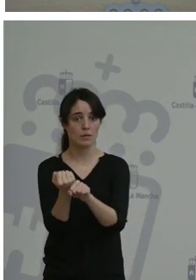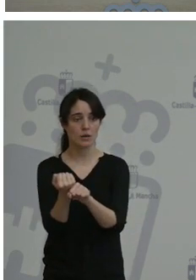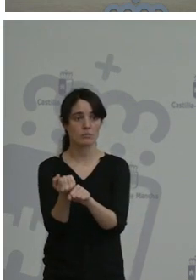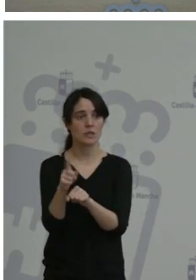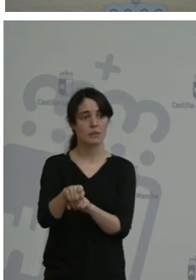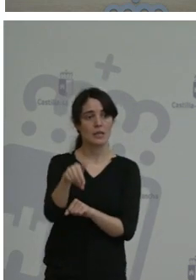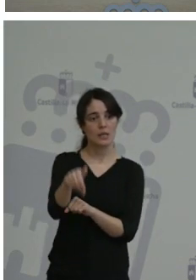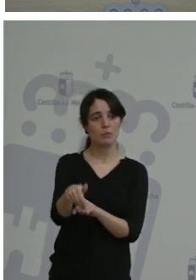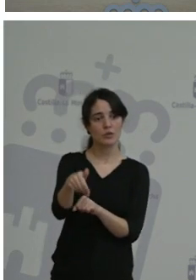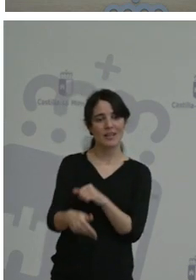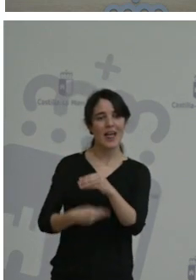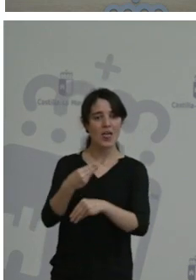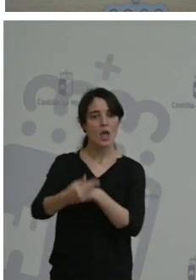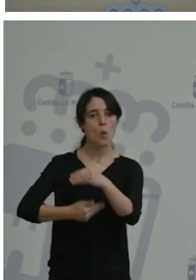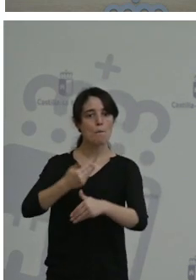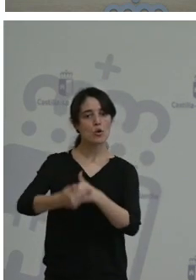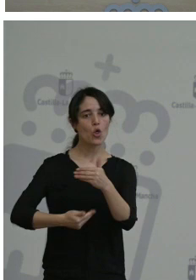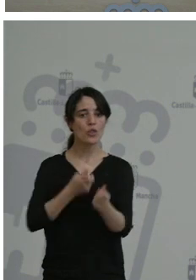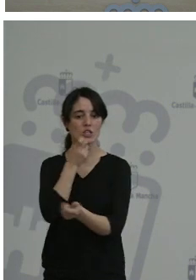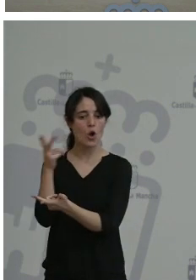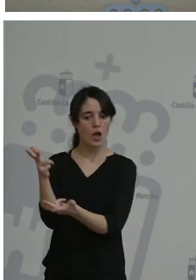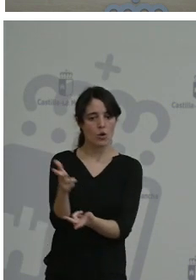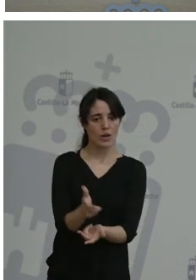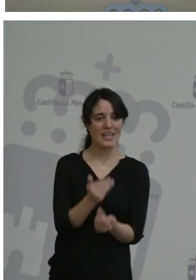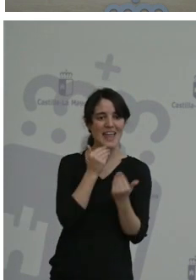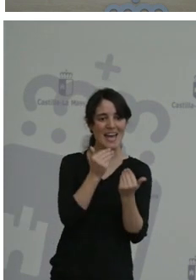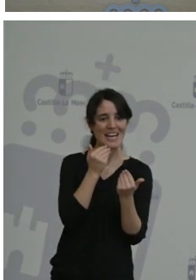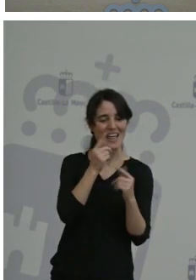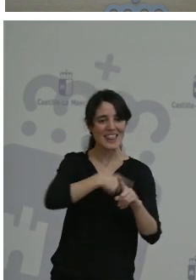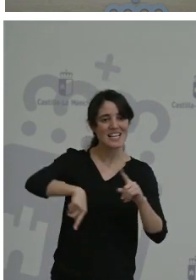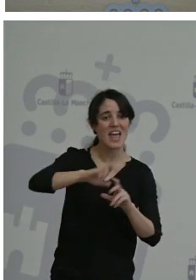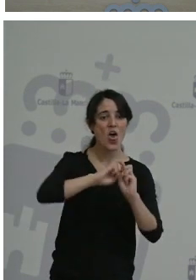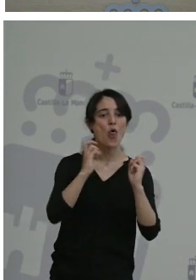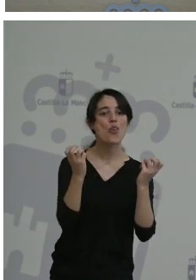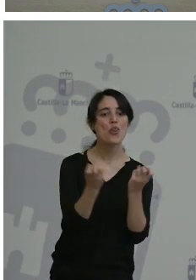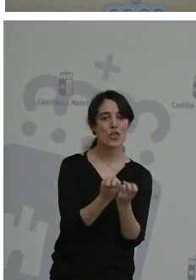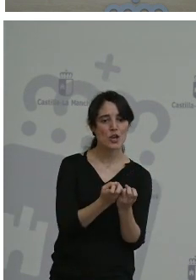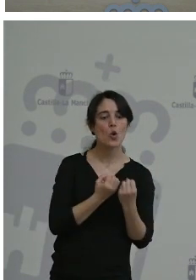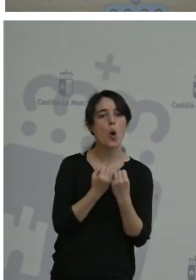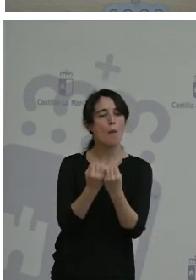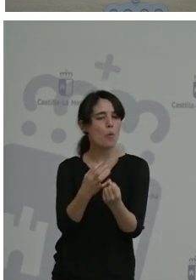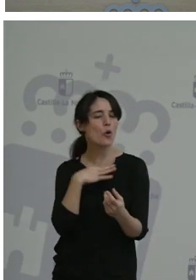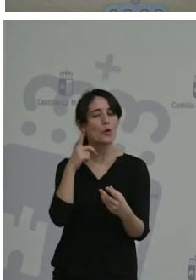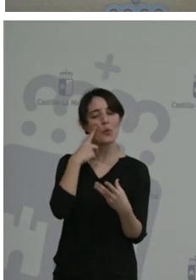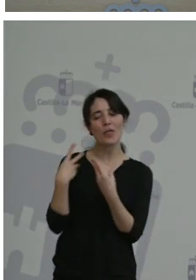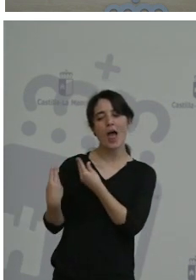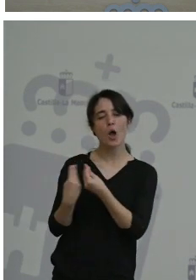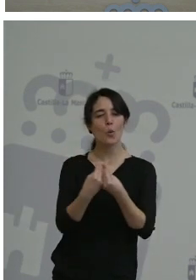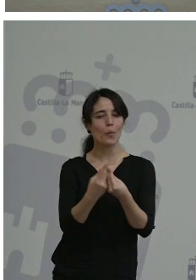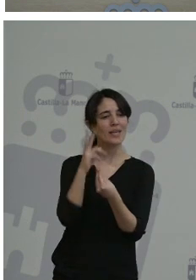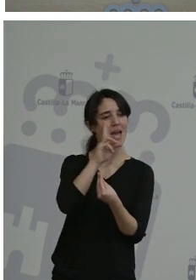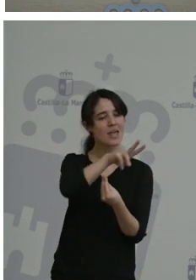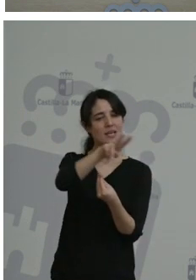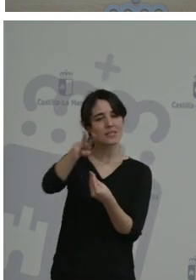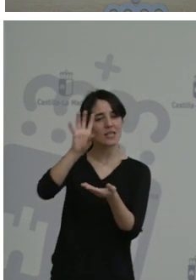hacer ese proceso de acogida, lo ideal, pues por ese círculo de apoyo. El poder enseñarle el centro de trabajo físicamente, presentar a los compañeros de